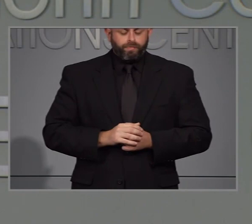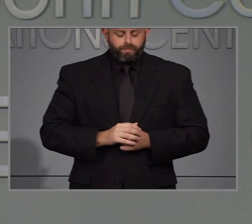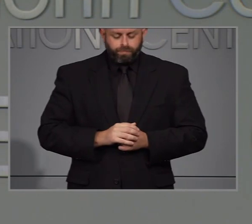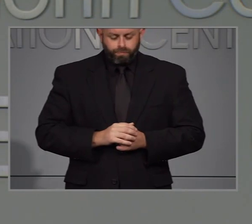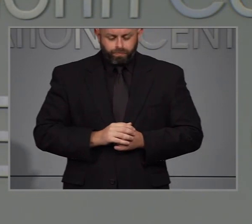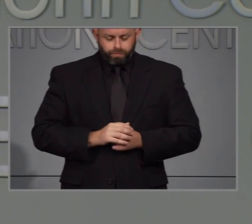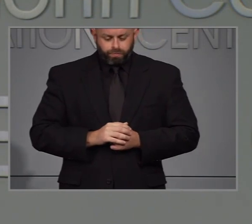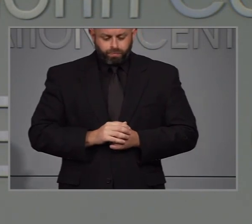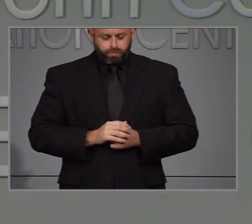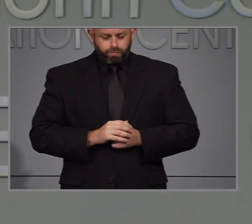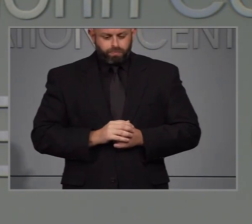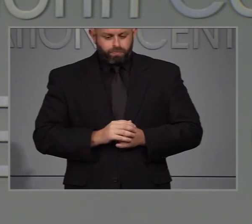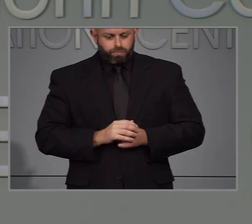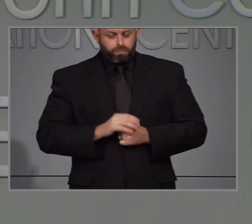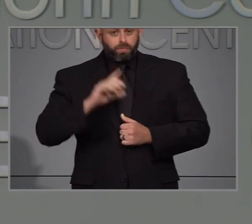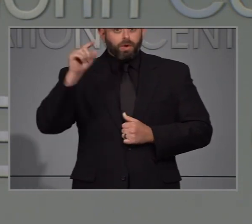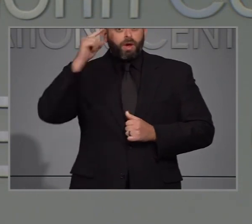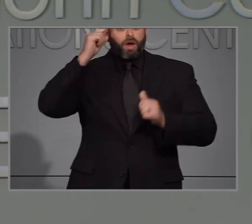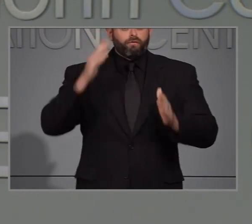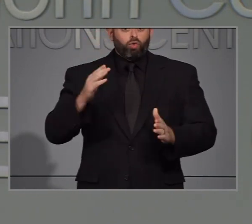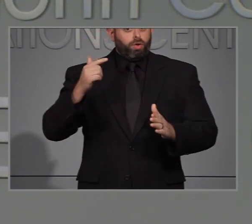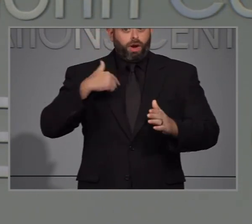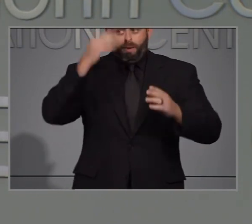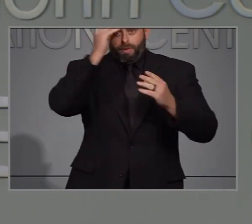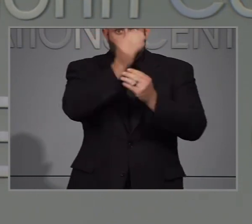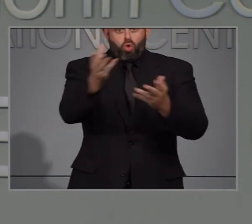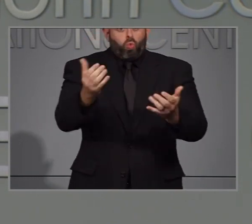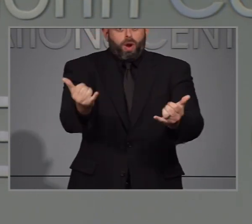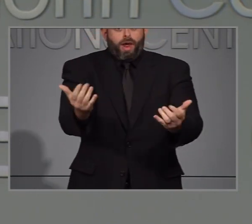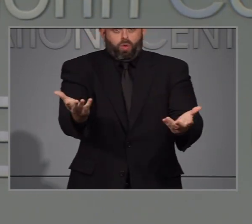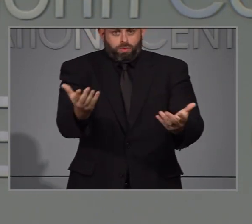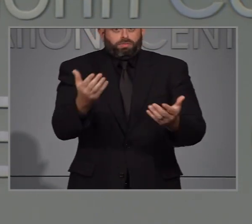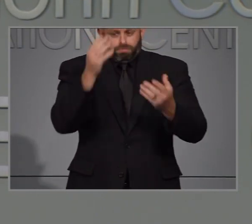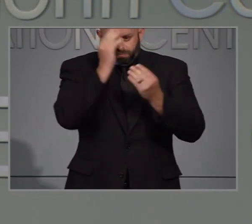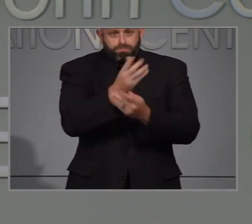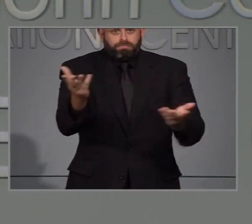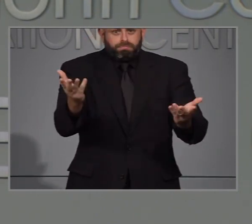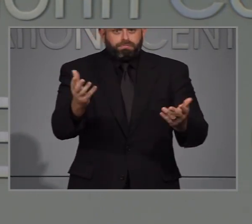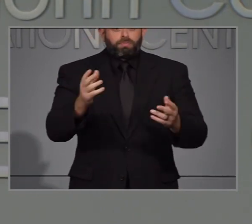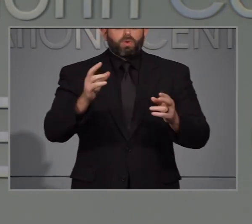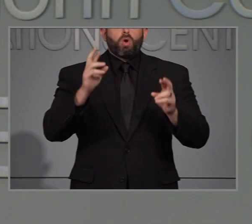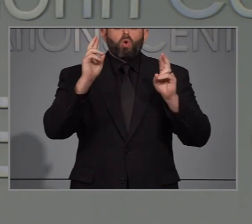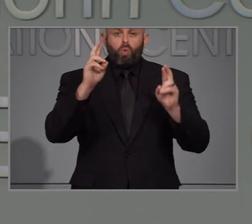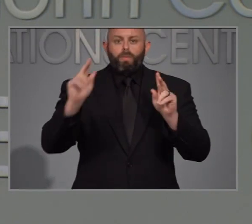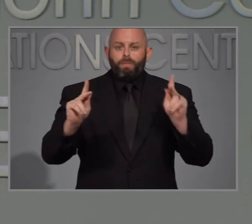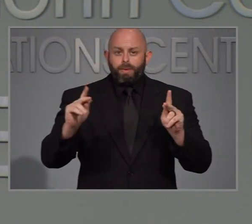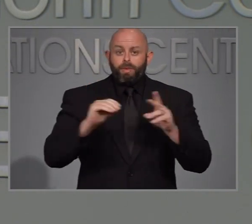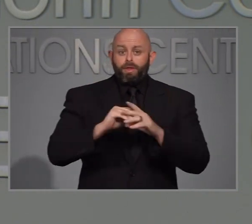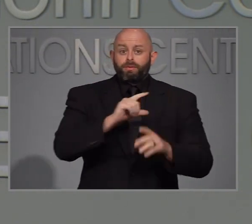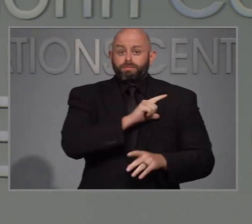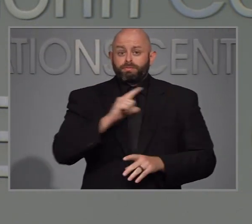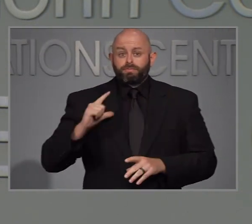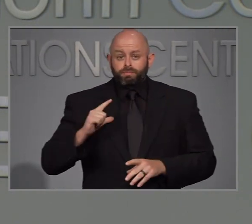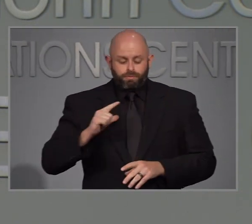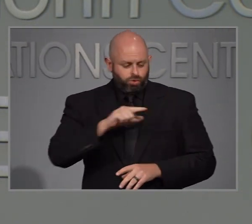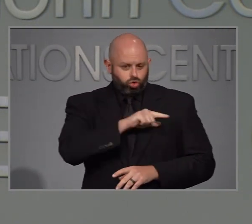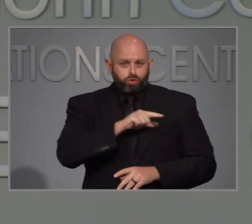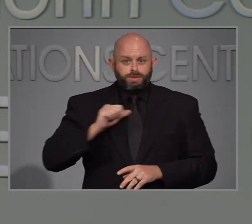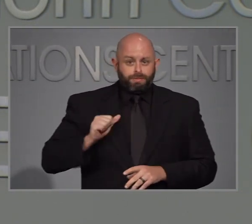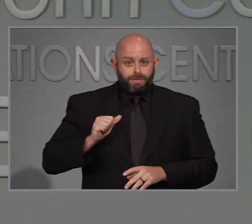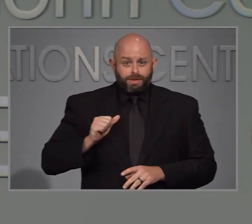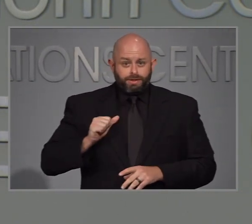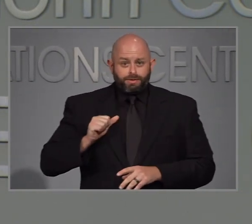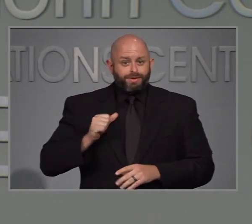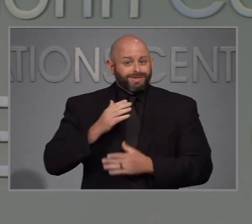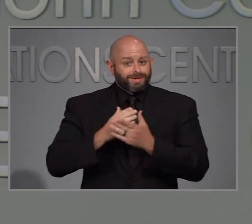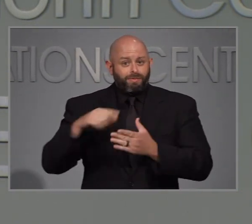otro tipo de cumplimiento. Respuesta: todo el mundo se les da dando la información en este momento y esperamos que la Asamblea General